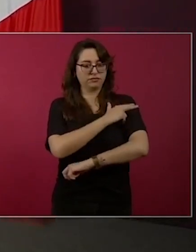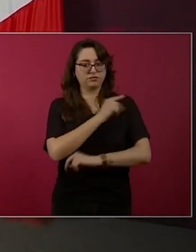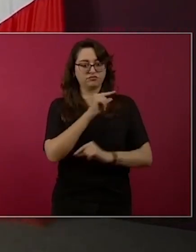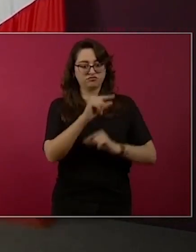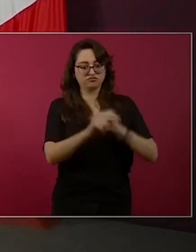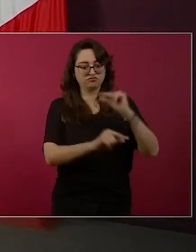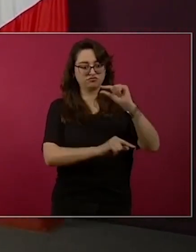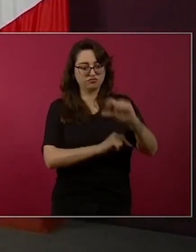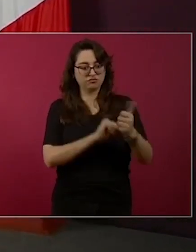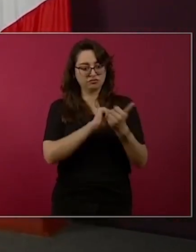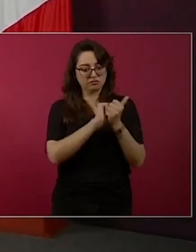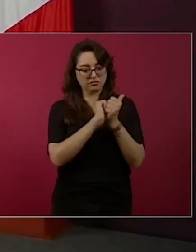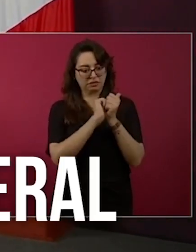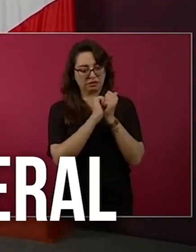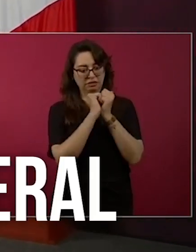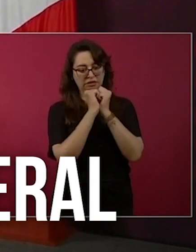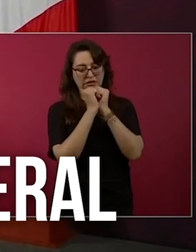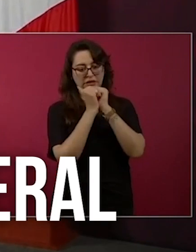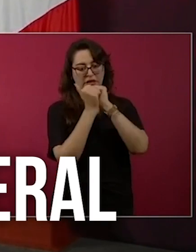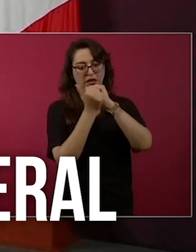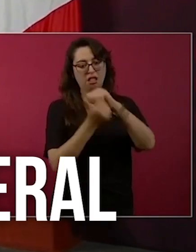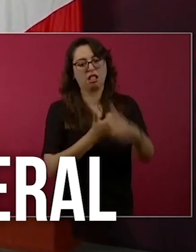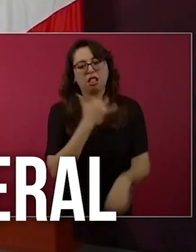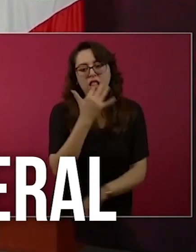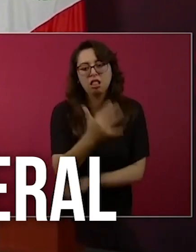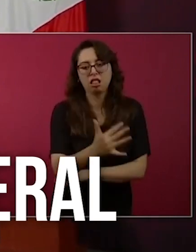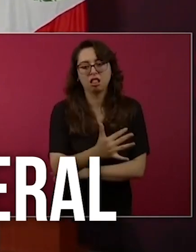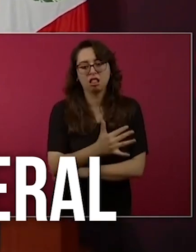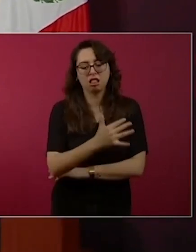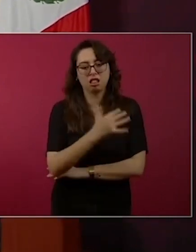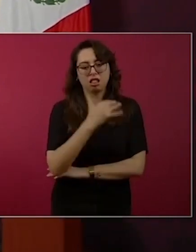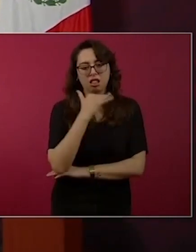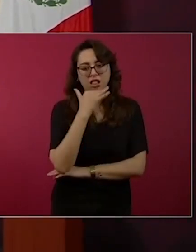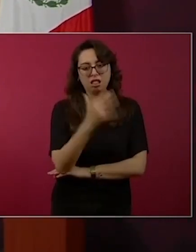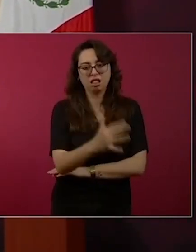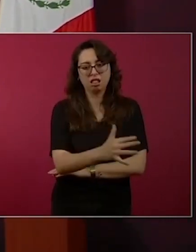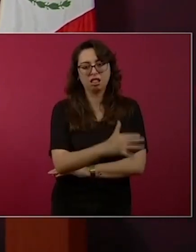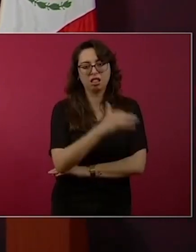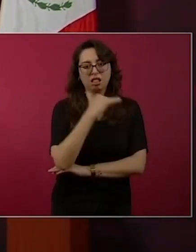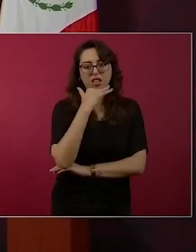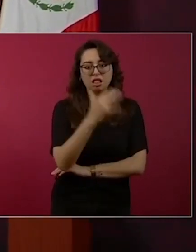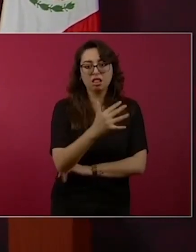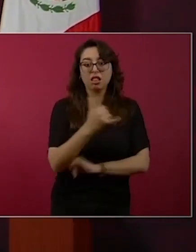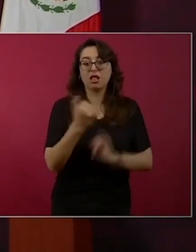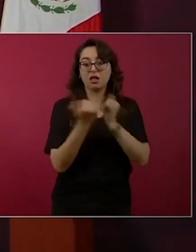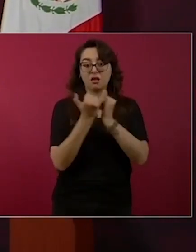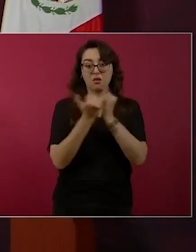como sucedió con la Policía Federal.